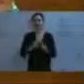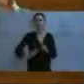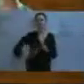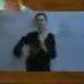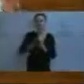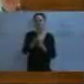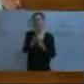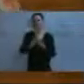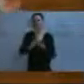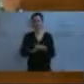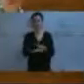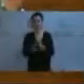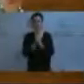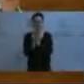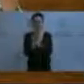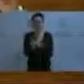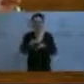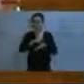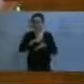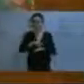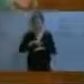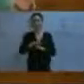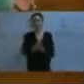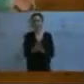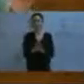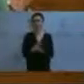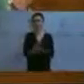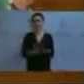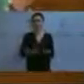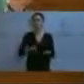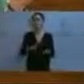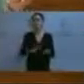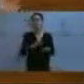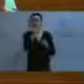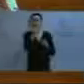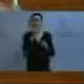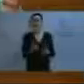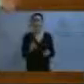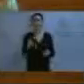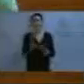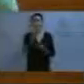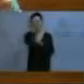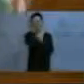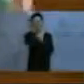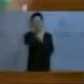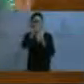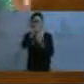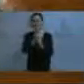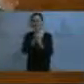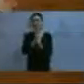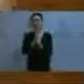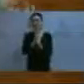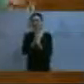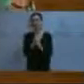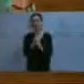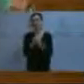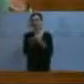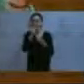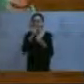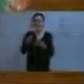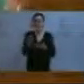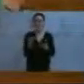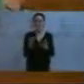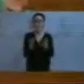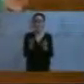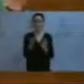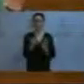ese contrato a través de una agencia de intermediación. Bueno, a nosotros nos parece, todos los empleos que se consigan, bienvenidos son. Pero, hombre,